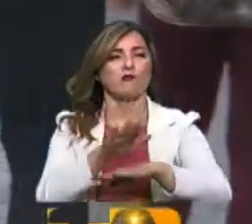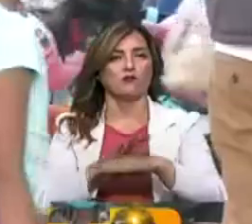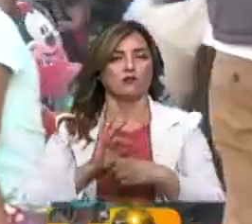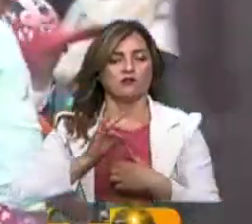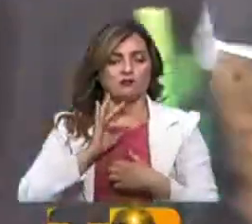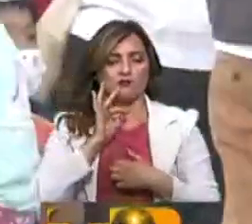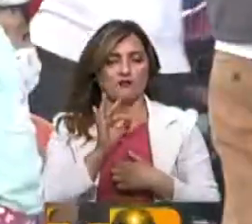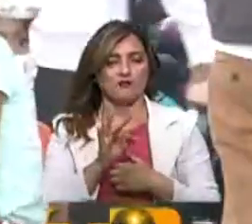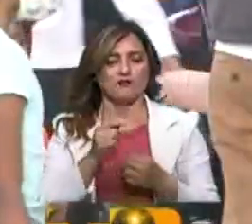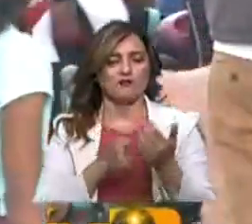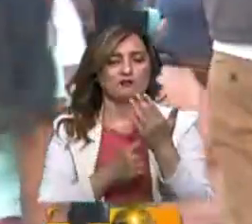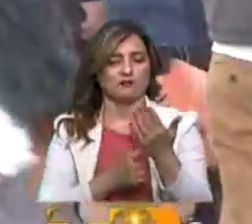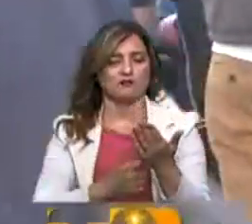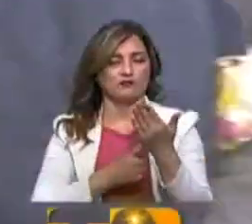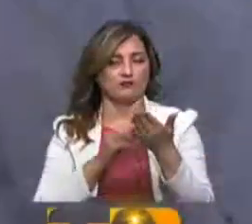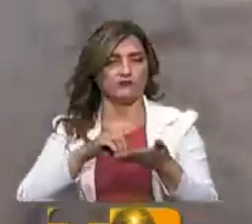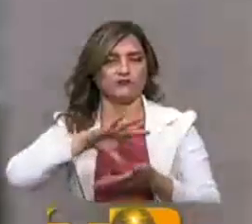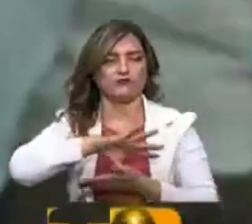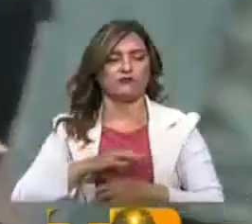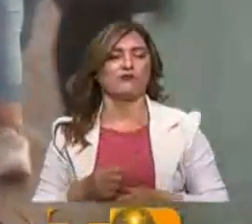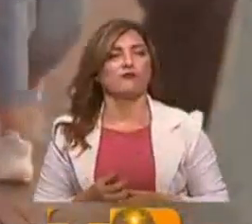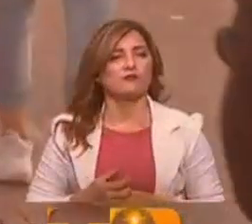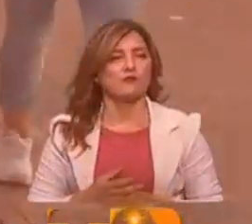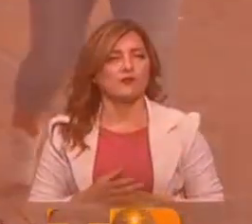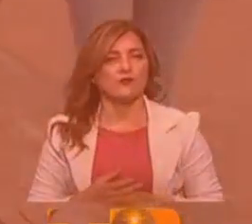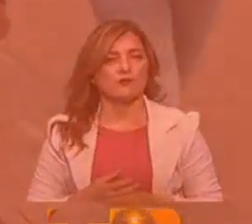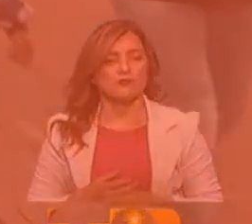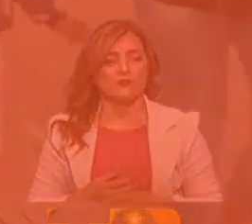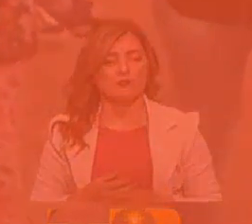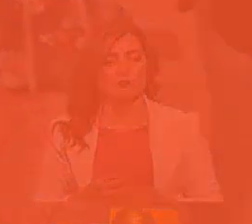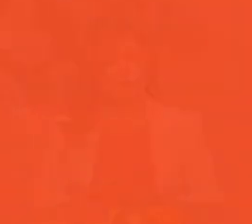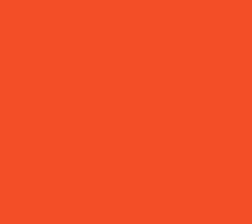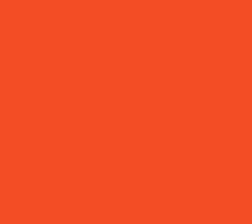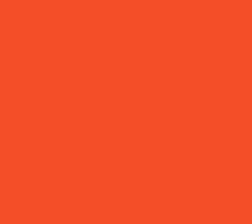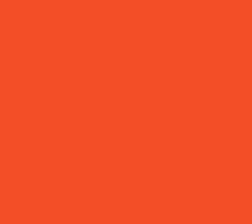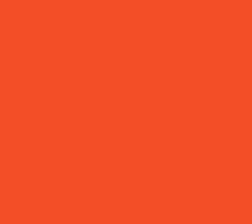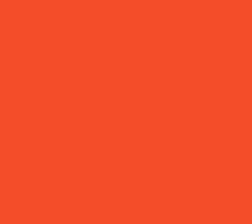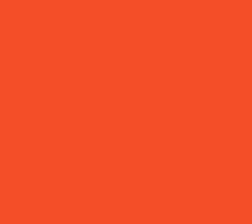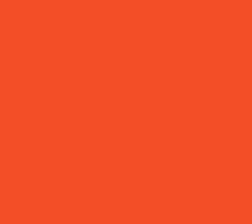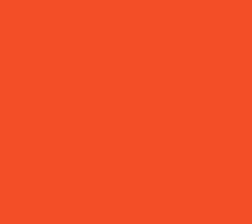pandemia para que pueda ser analizado por la Asamblea. En Quito, Andrea Samaniego, 24 horas.